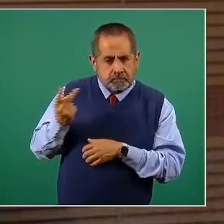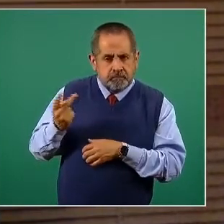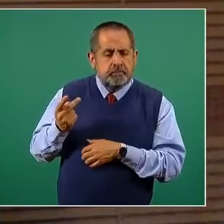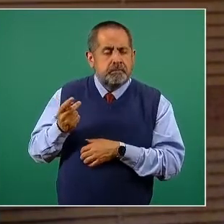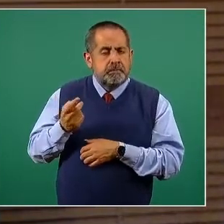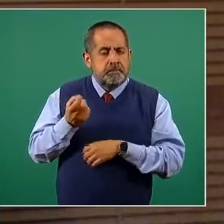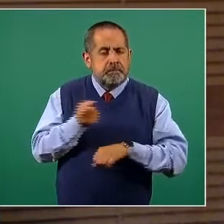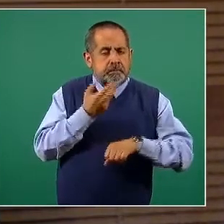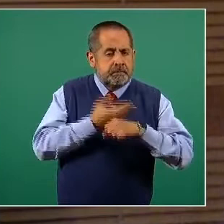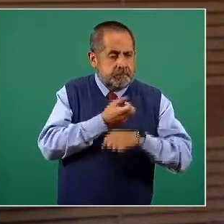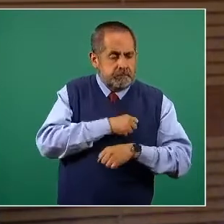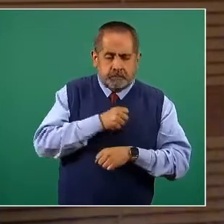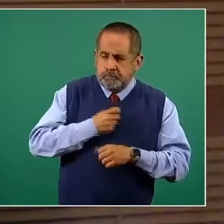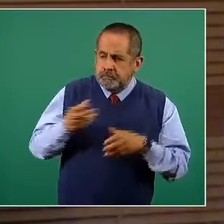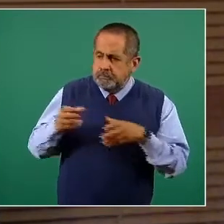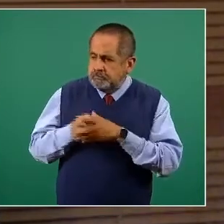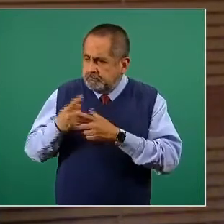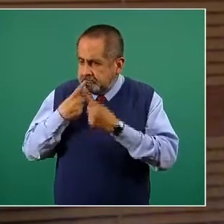Salud para